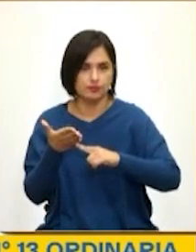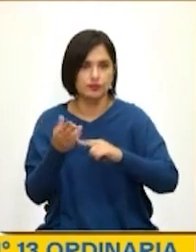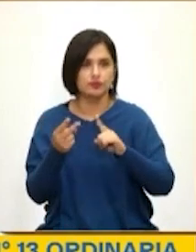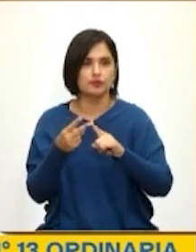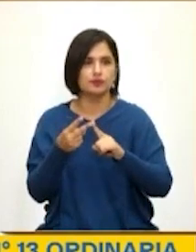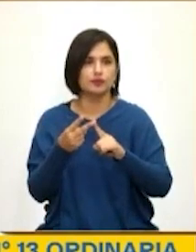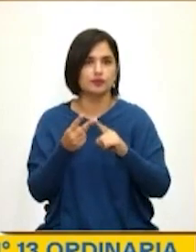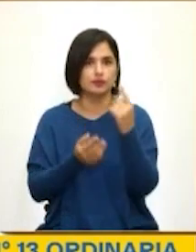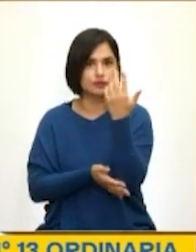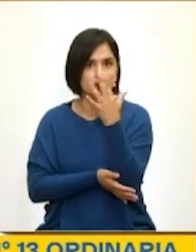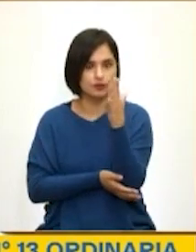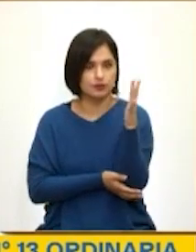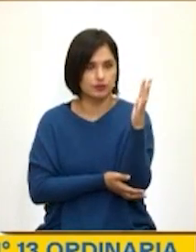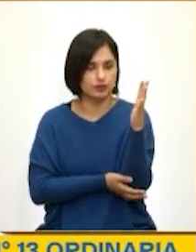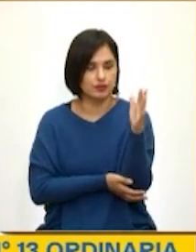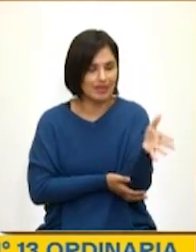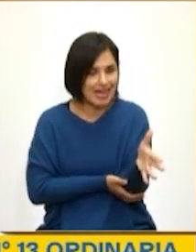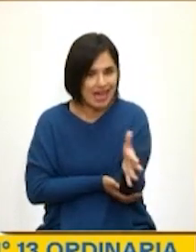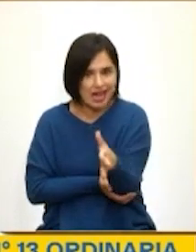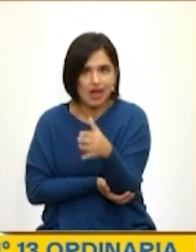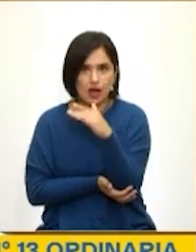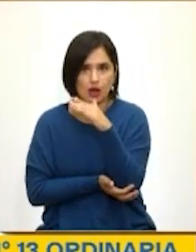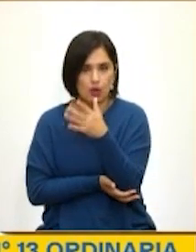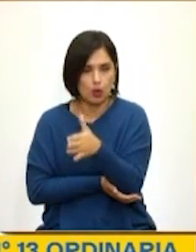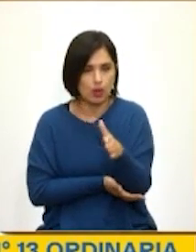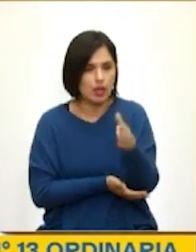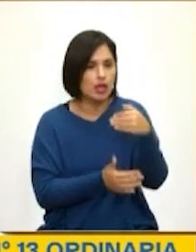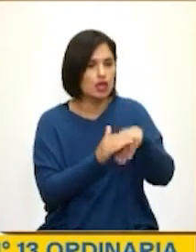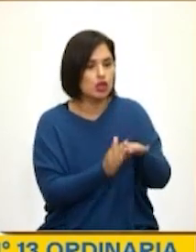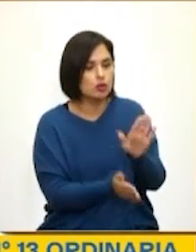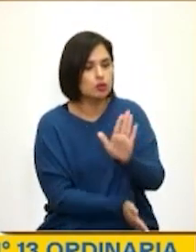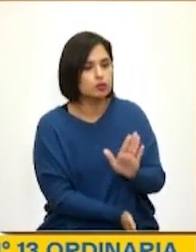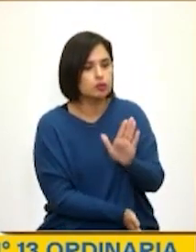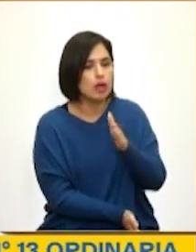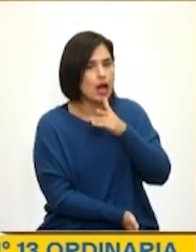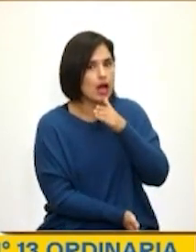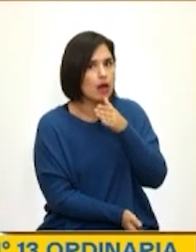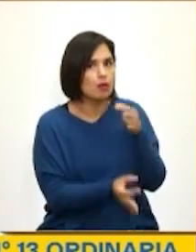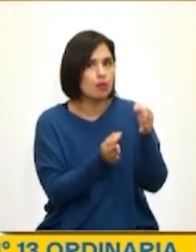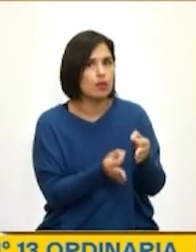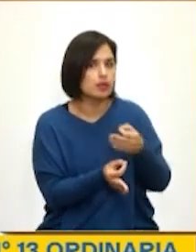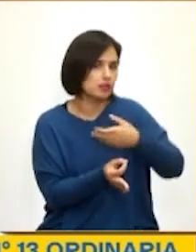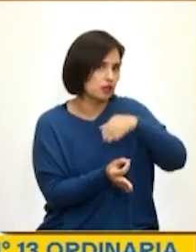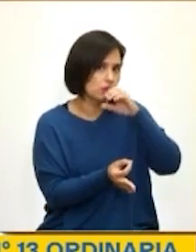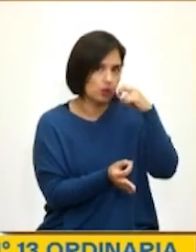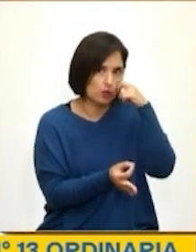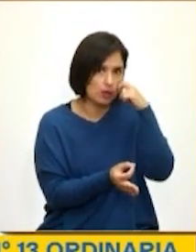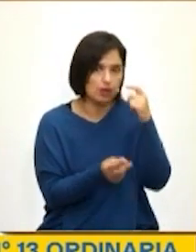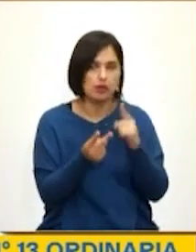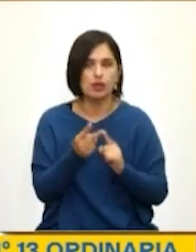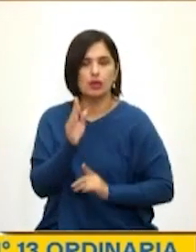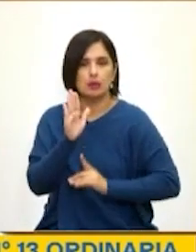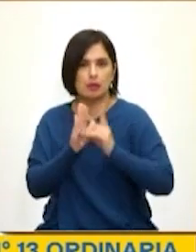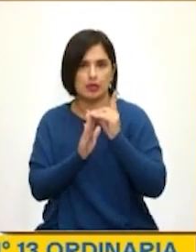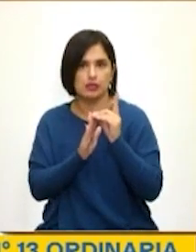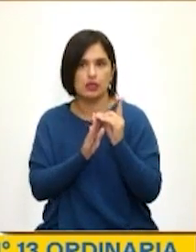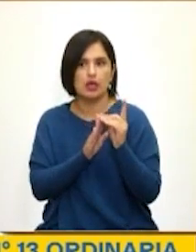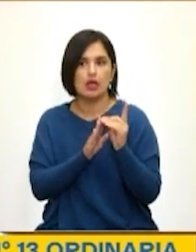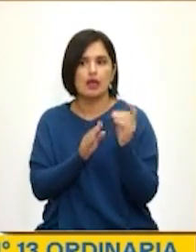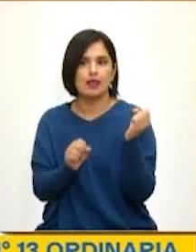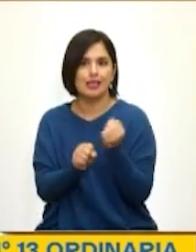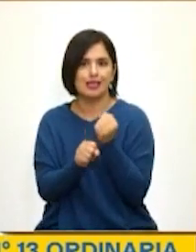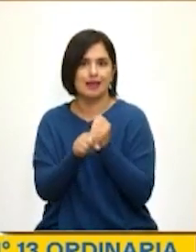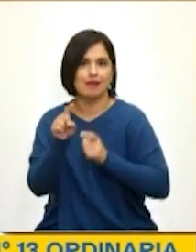tecnología en el almacenamiento de estos recurso para asegurar el consumo humano por un lado y obviamente para el desarrollo de las actividades